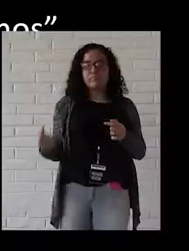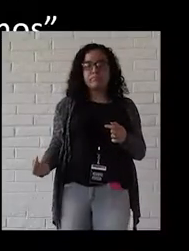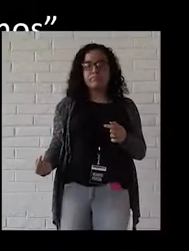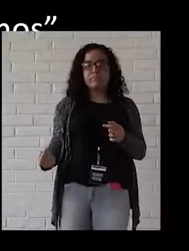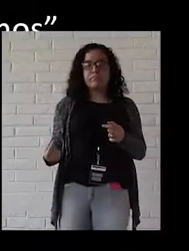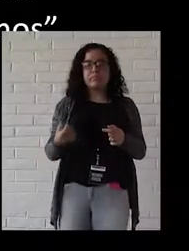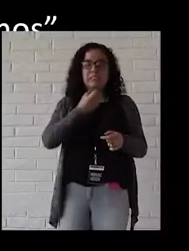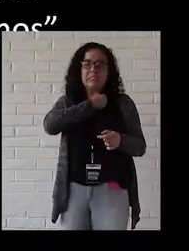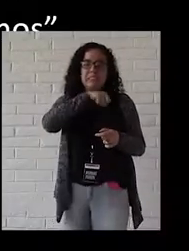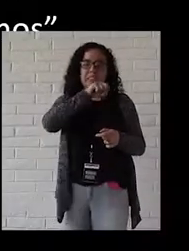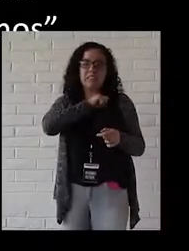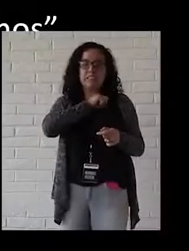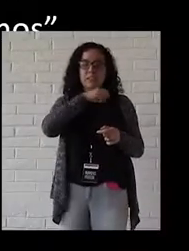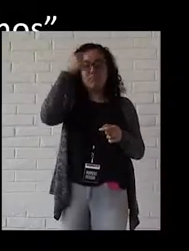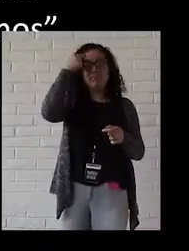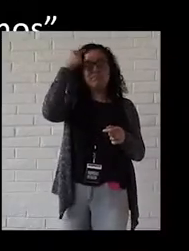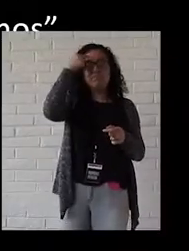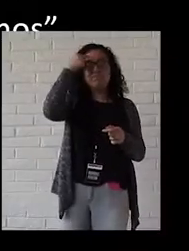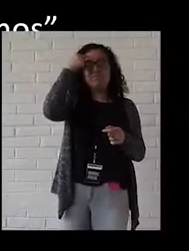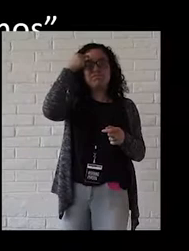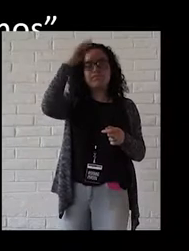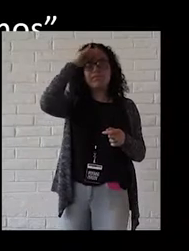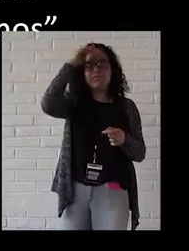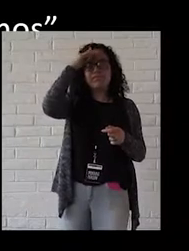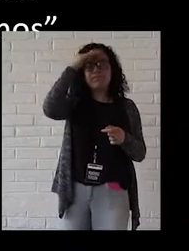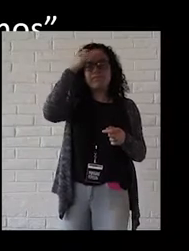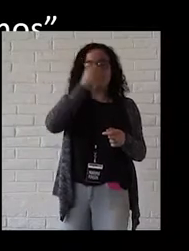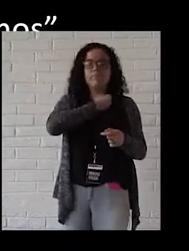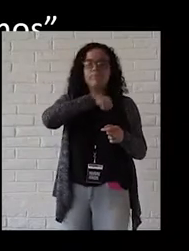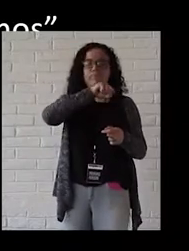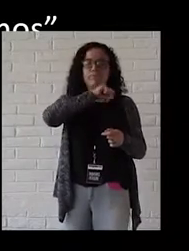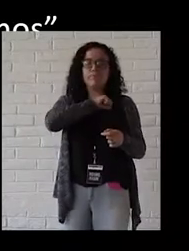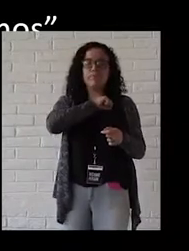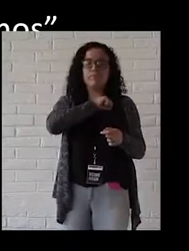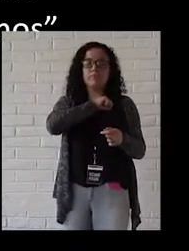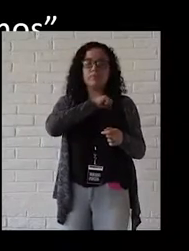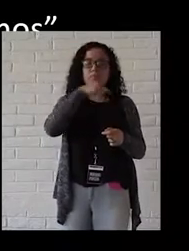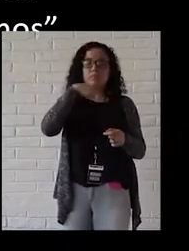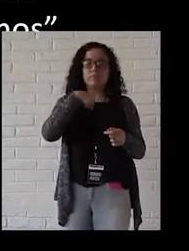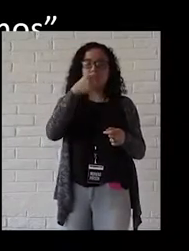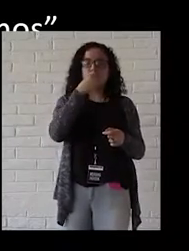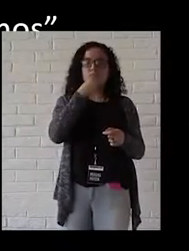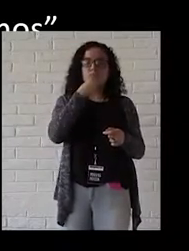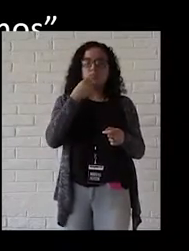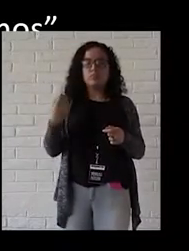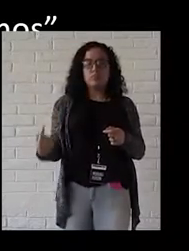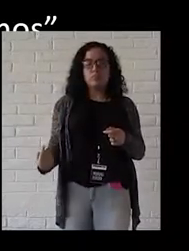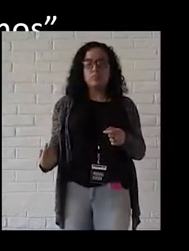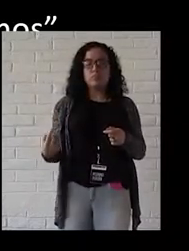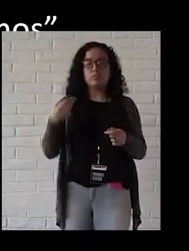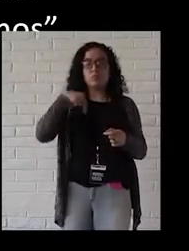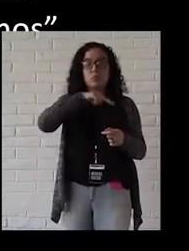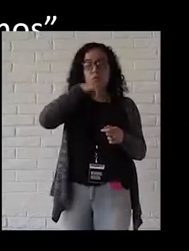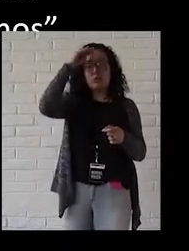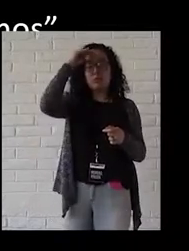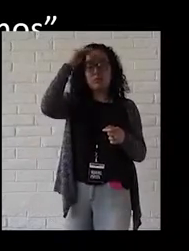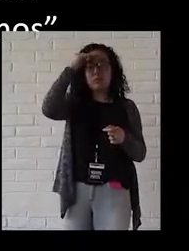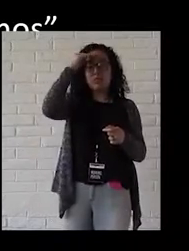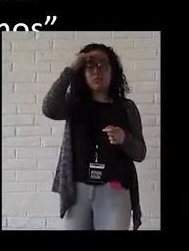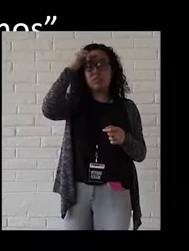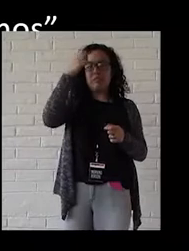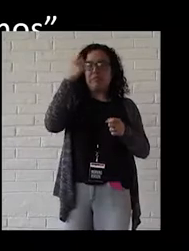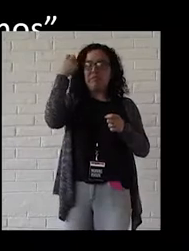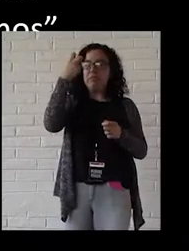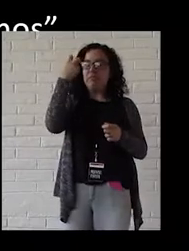a través del poder de la mente. Entonces desde pequeño me di cuenta que nuestra mente es muchísimo más poderosa de lo